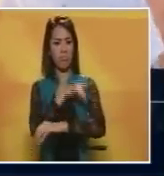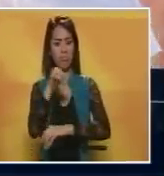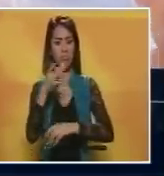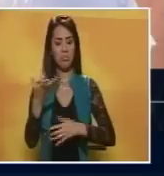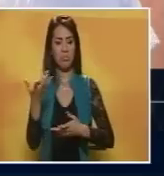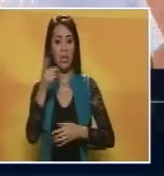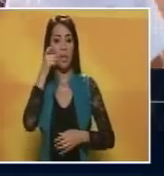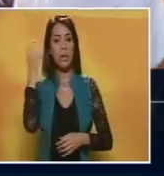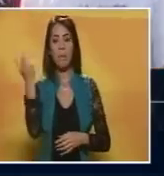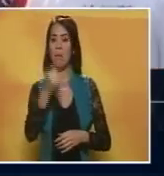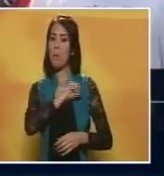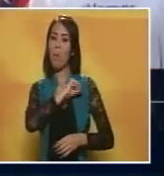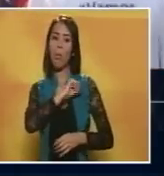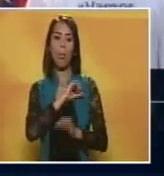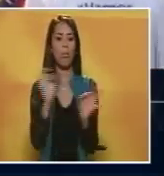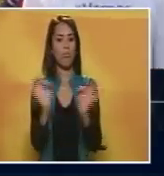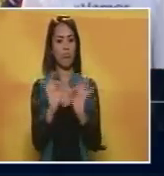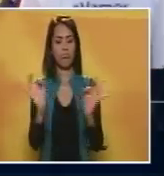sí